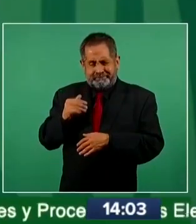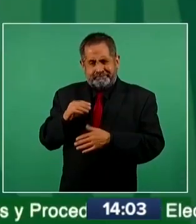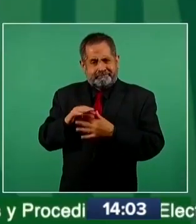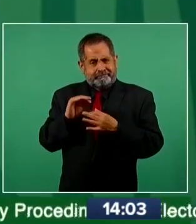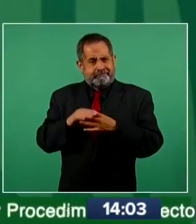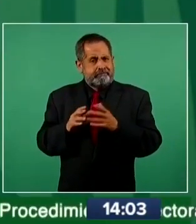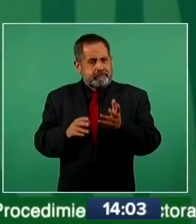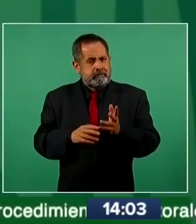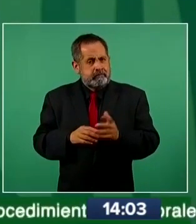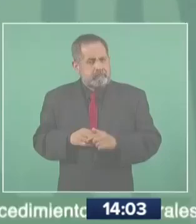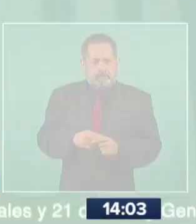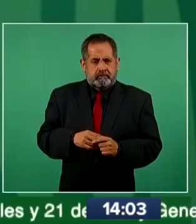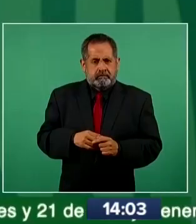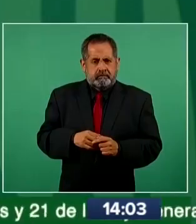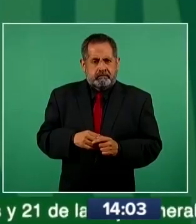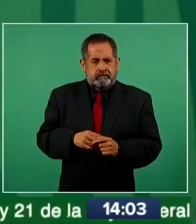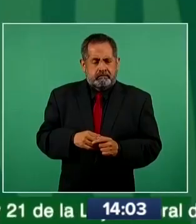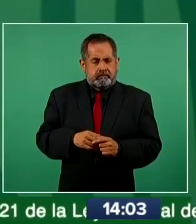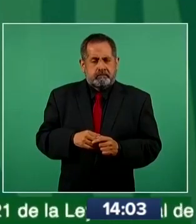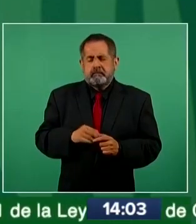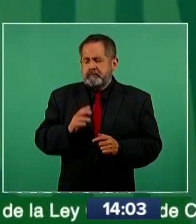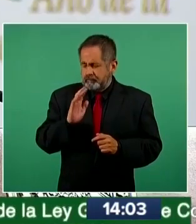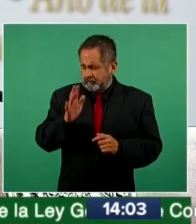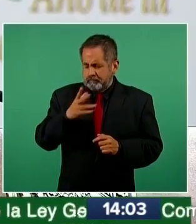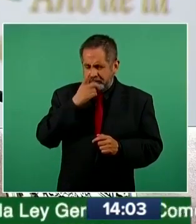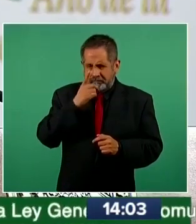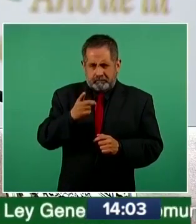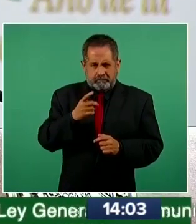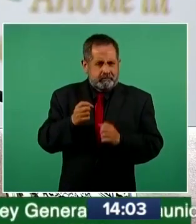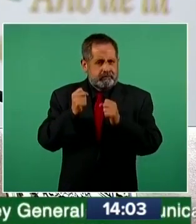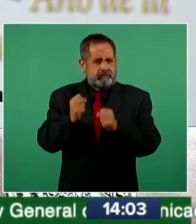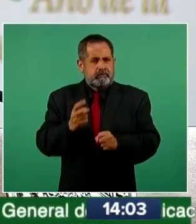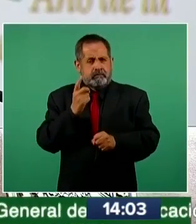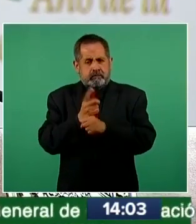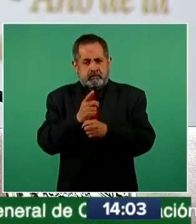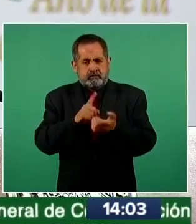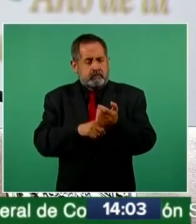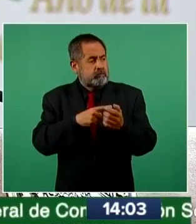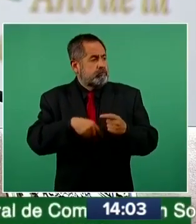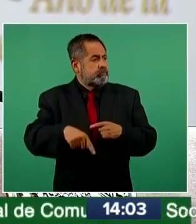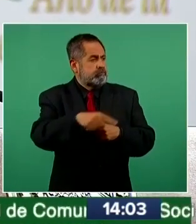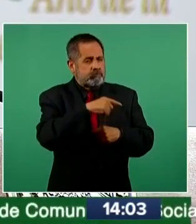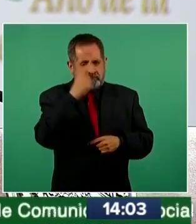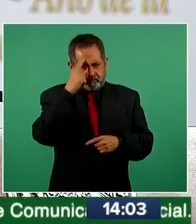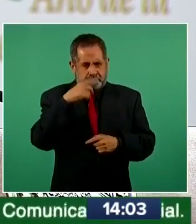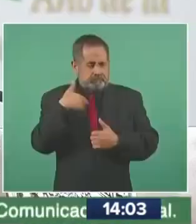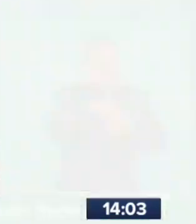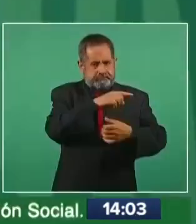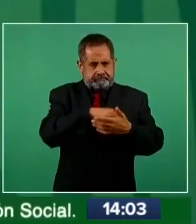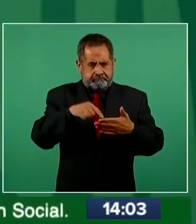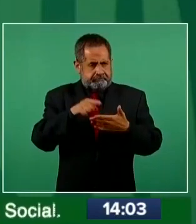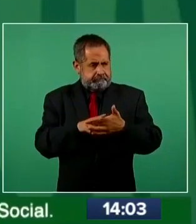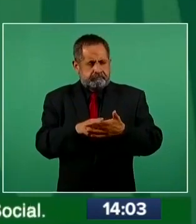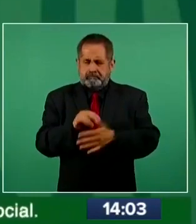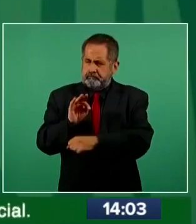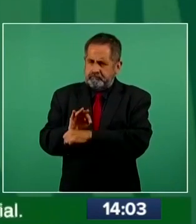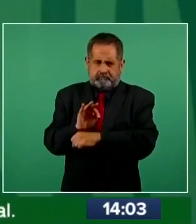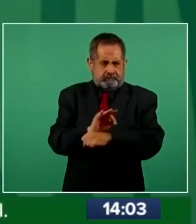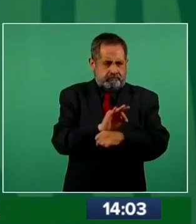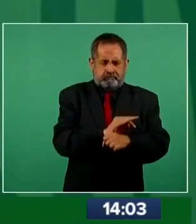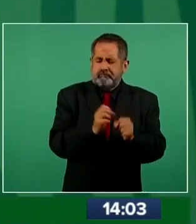tiene garantizada la seguridad de todos para